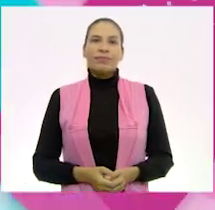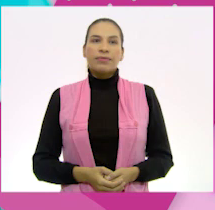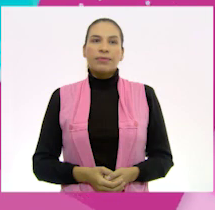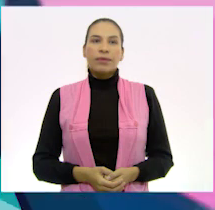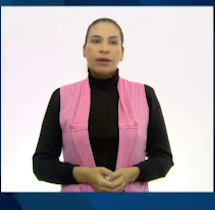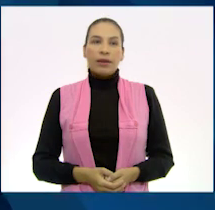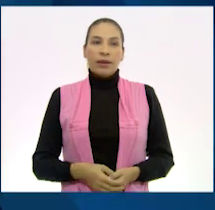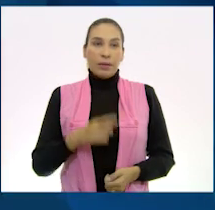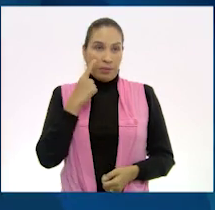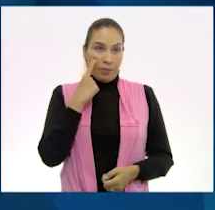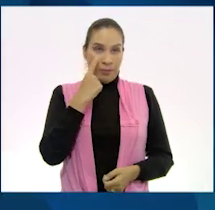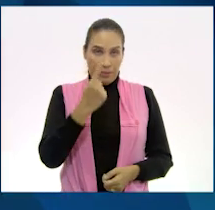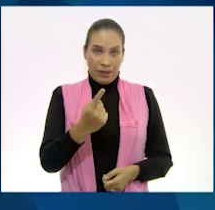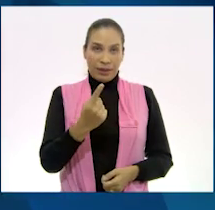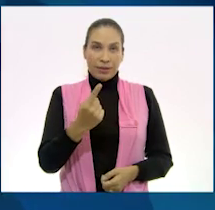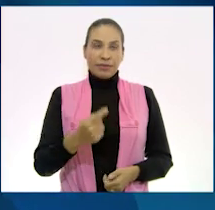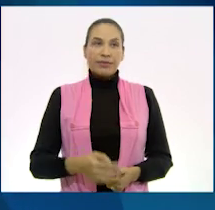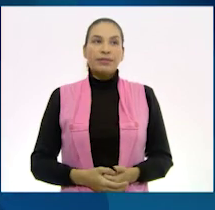Como podemos ver,